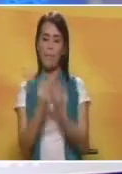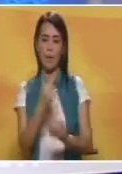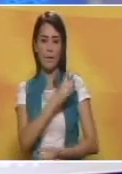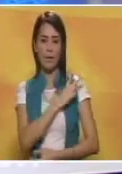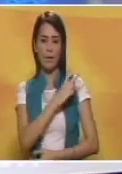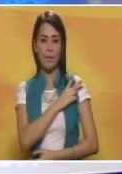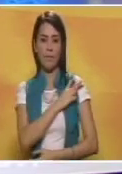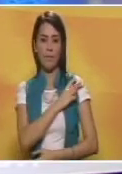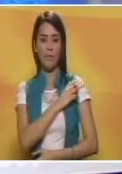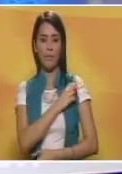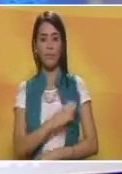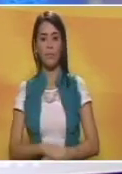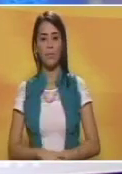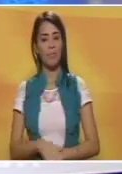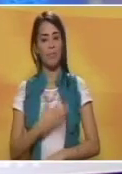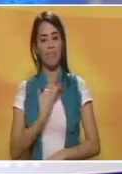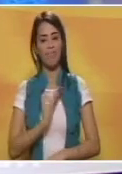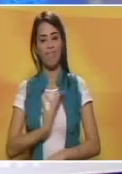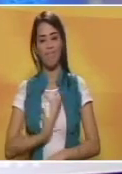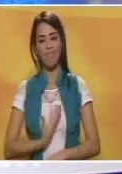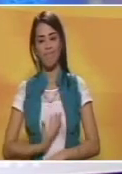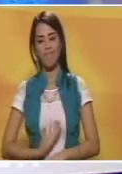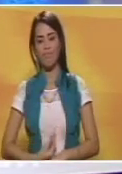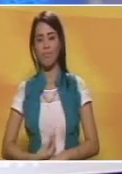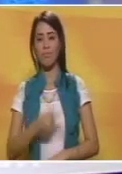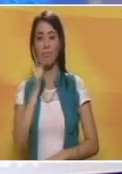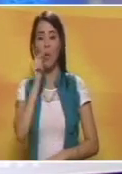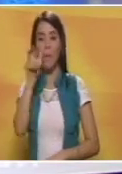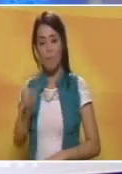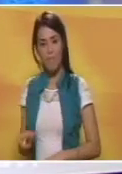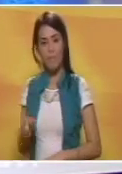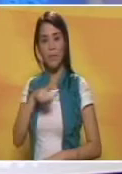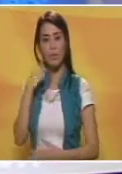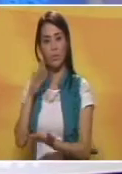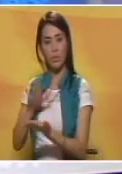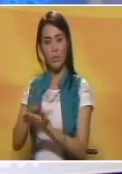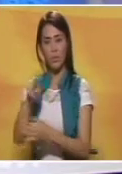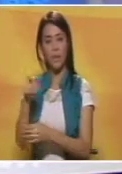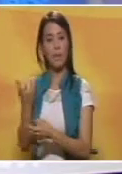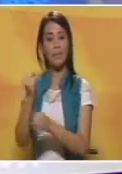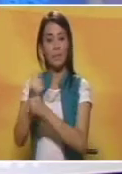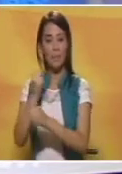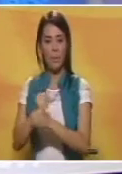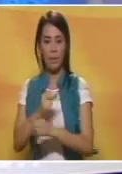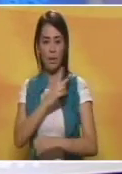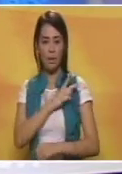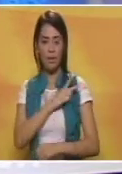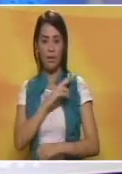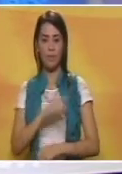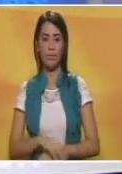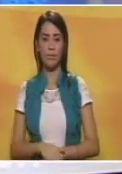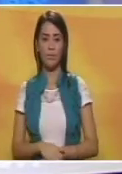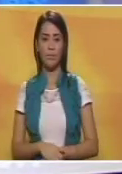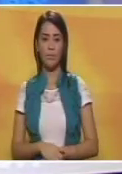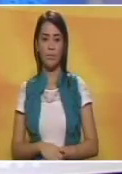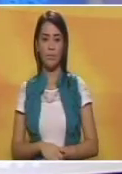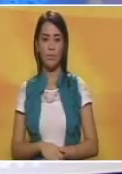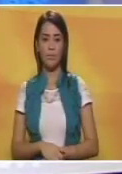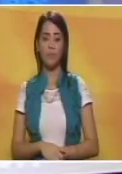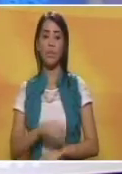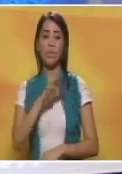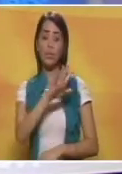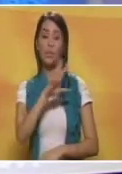sienten la sensible desaparición física de ramón solórzano quien elaboró en el canal 4 venevisión durante